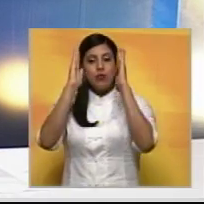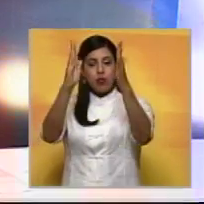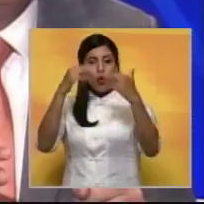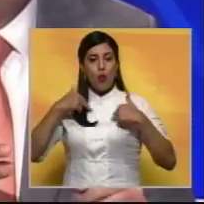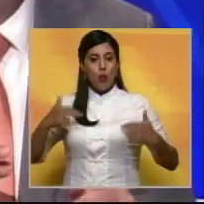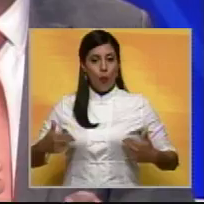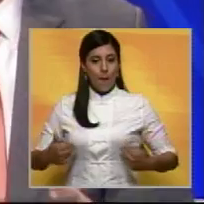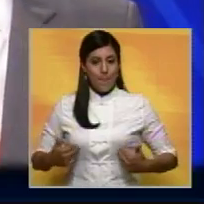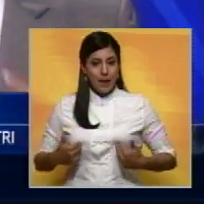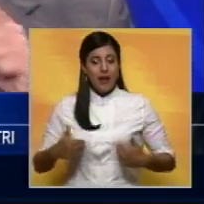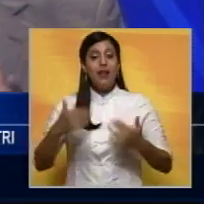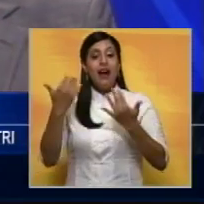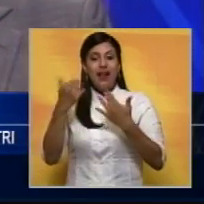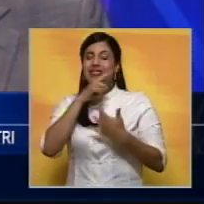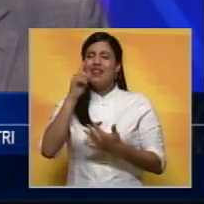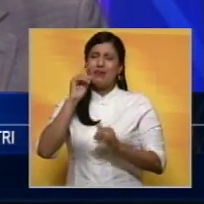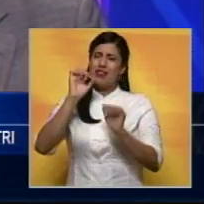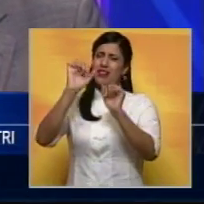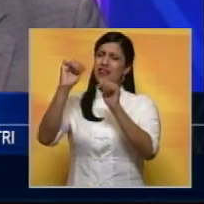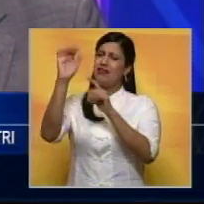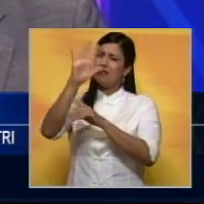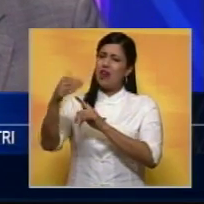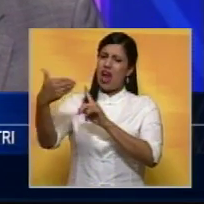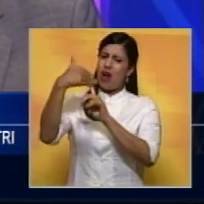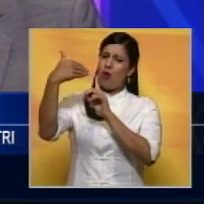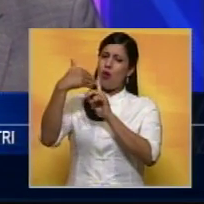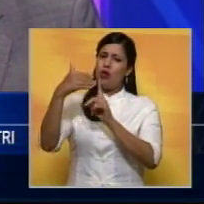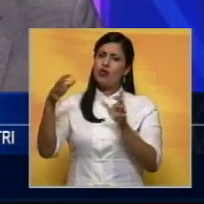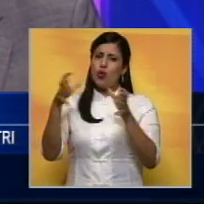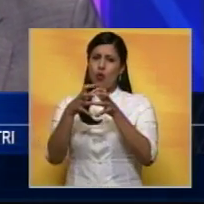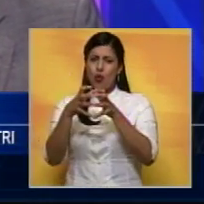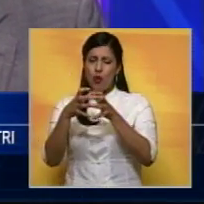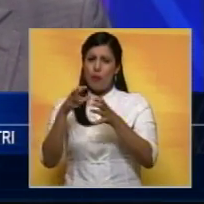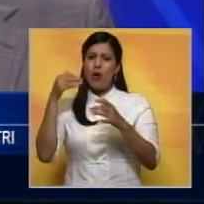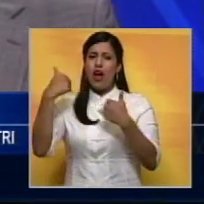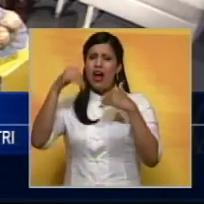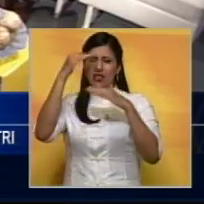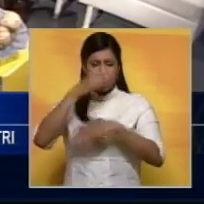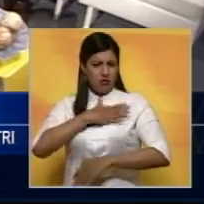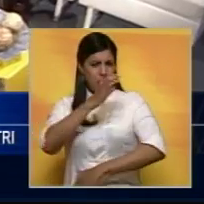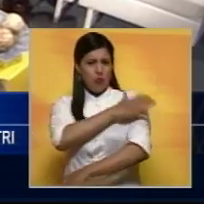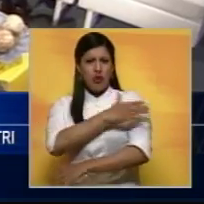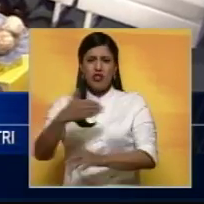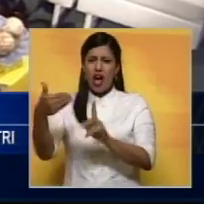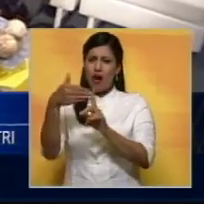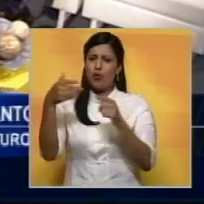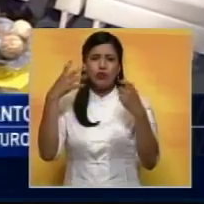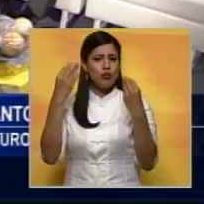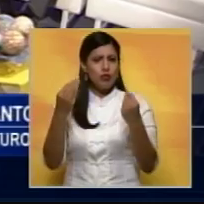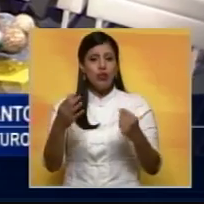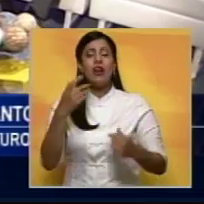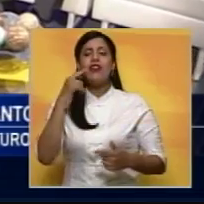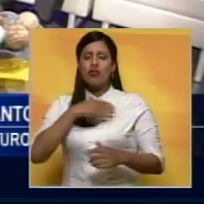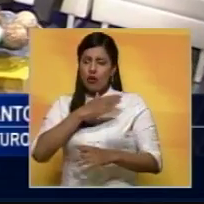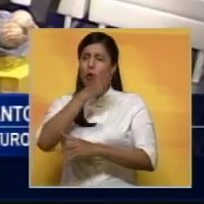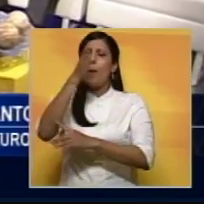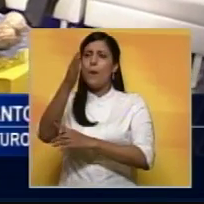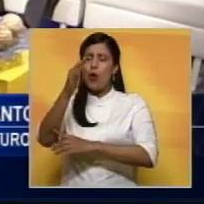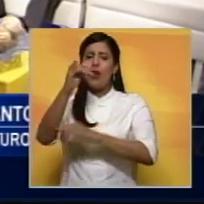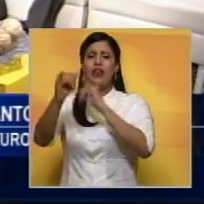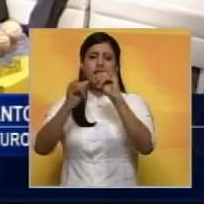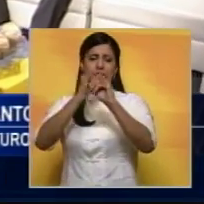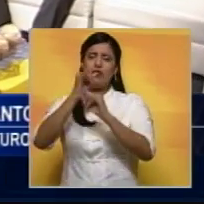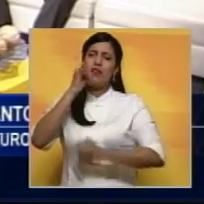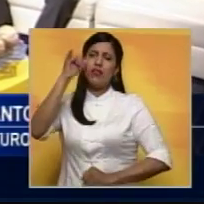humanitario. Ecarri rechazó lo que a su juicio es un acoso por parte del gobierno hacia dirigentes de la oposición y afirmó que acudirán a